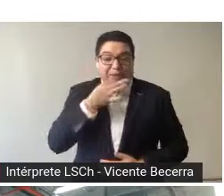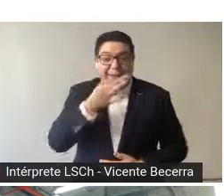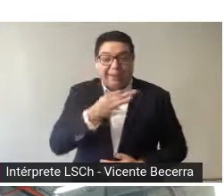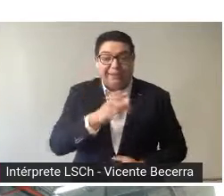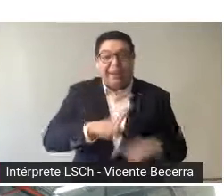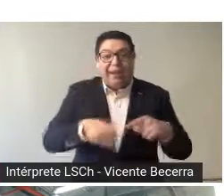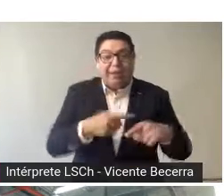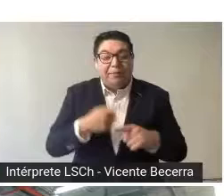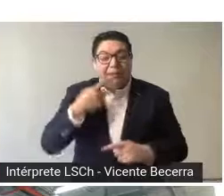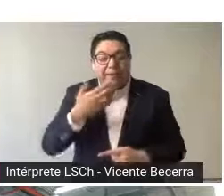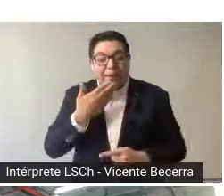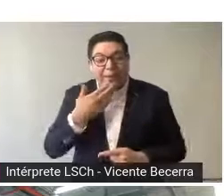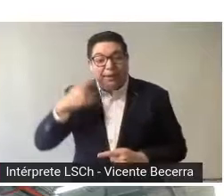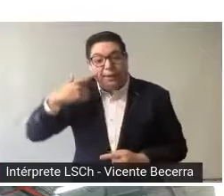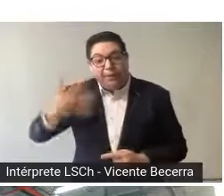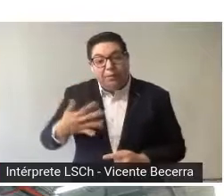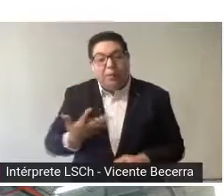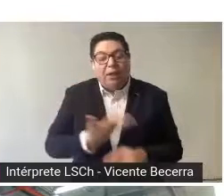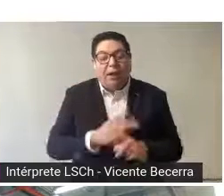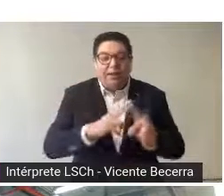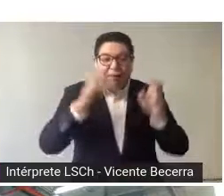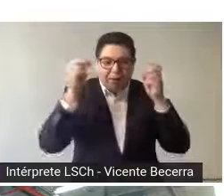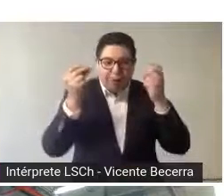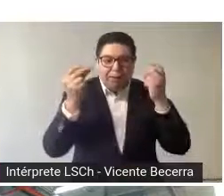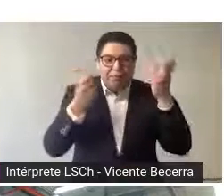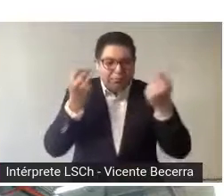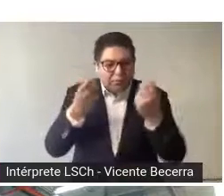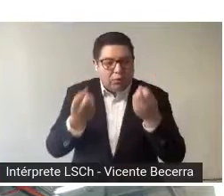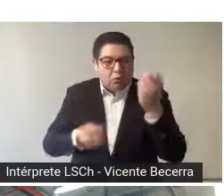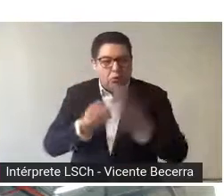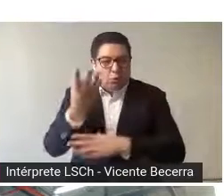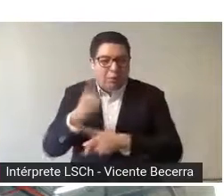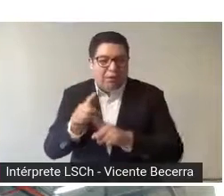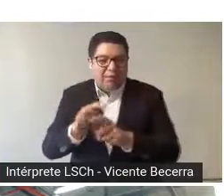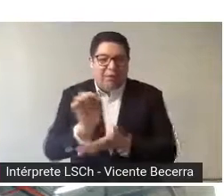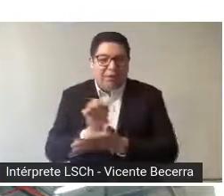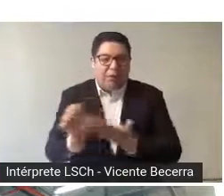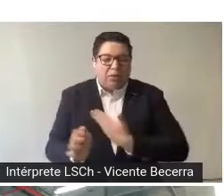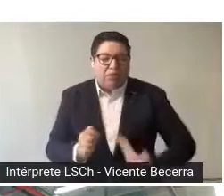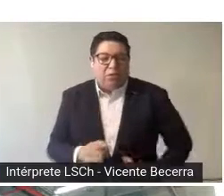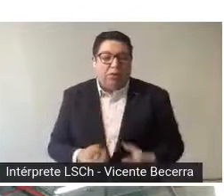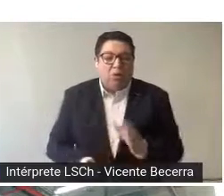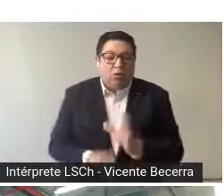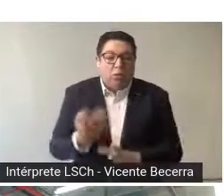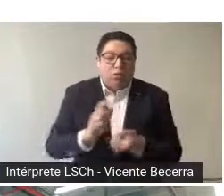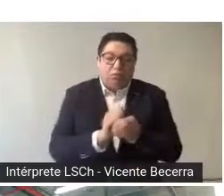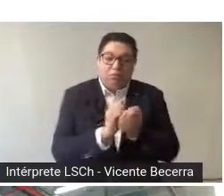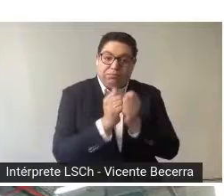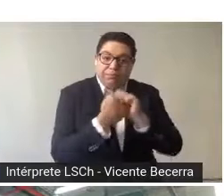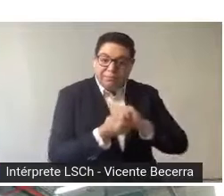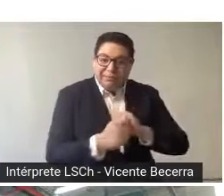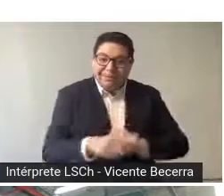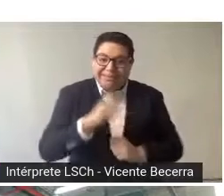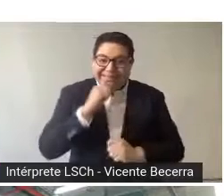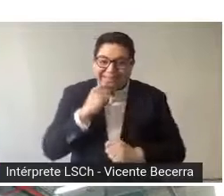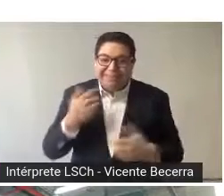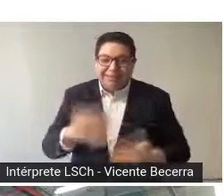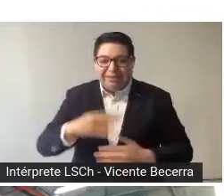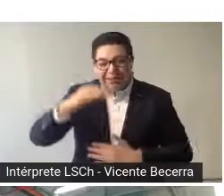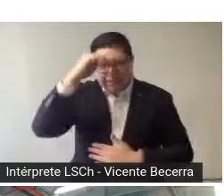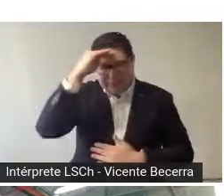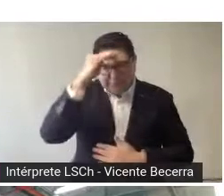también, no obstante todas las innovaciones y un Estado moderno o un Estado transformado, es importante la